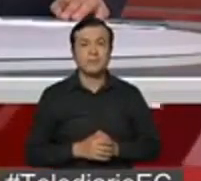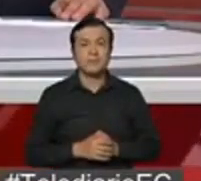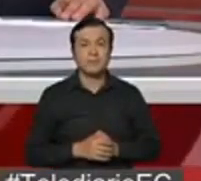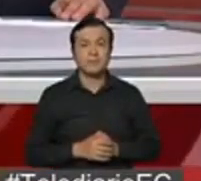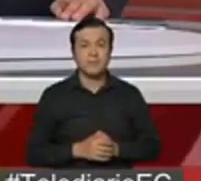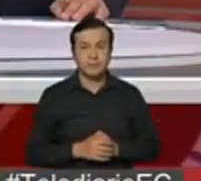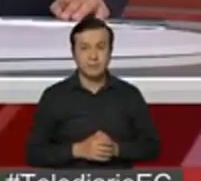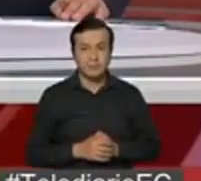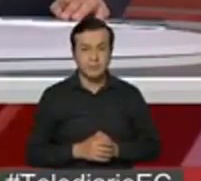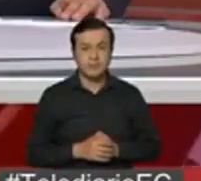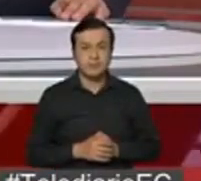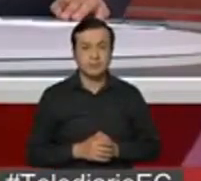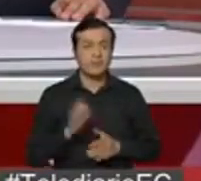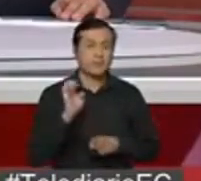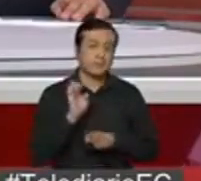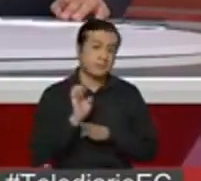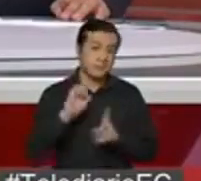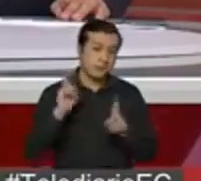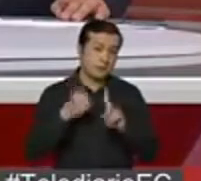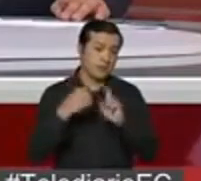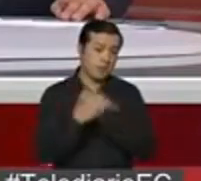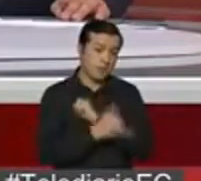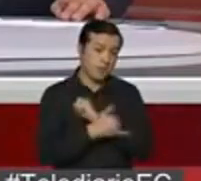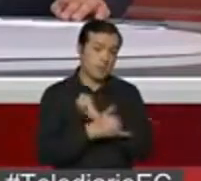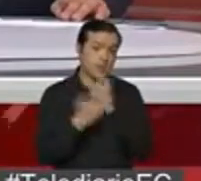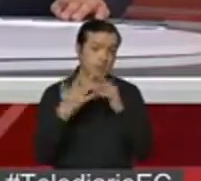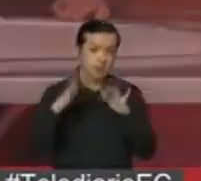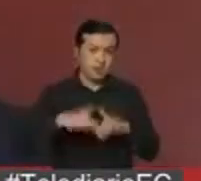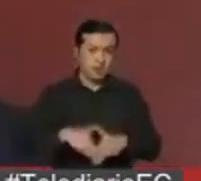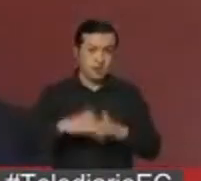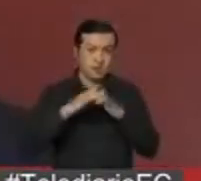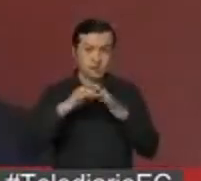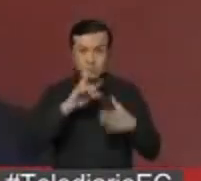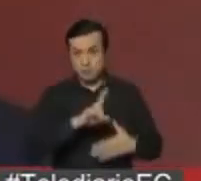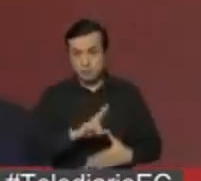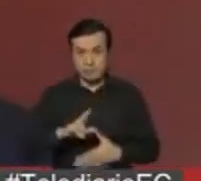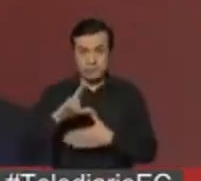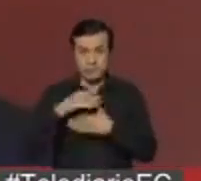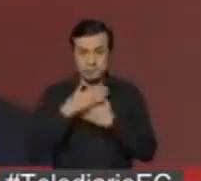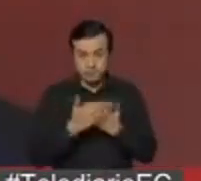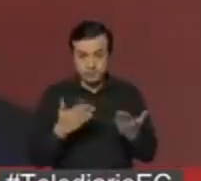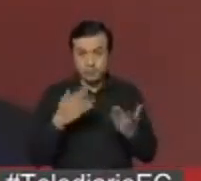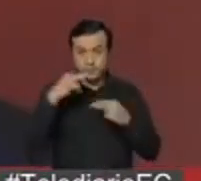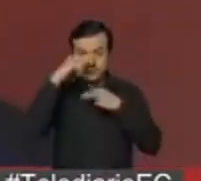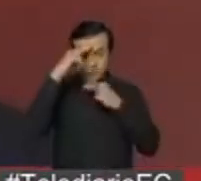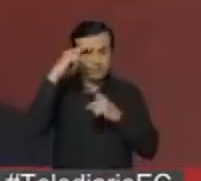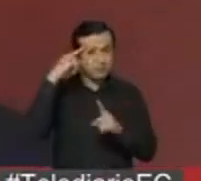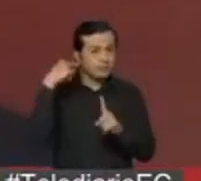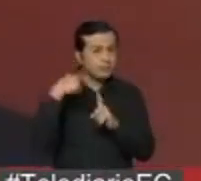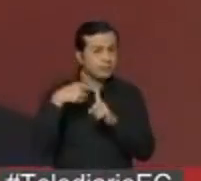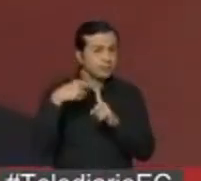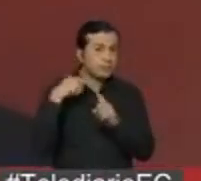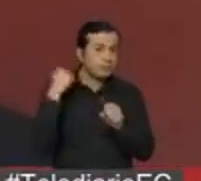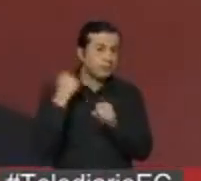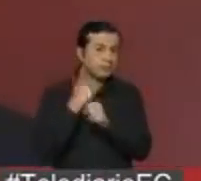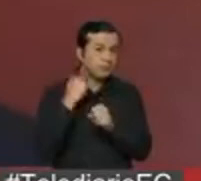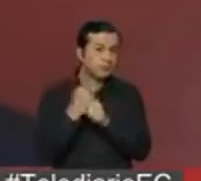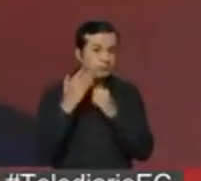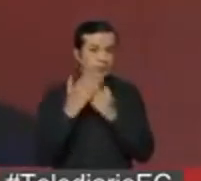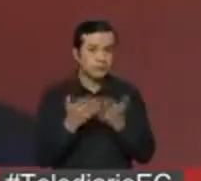Bueno, Ecuador fue el primer país que se reactivó a nivel latinoamericano y esa es una gran noticia. Ahí se trabajó